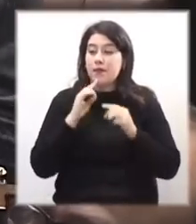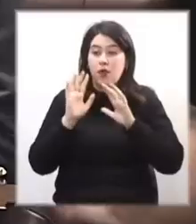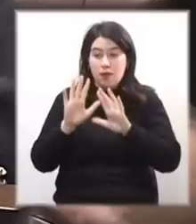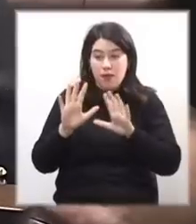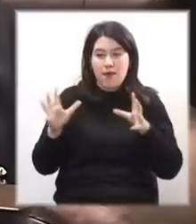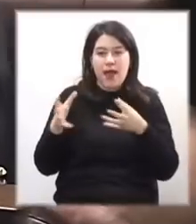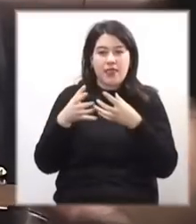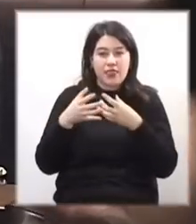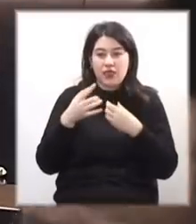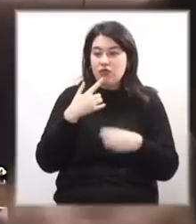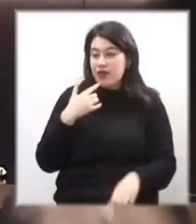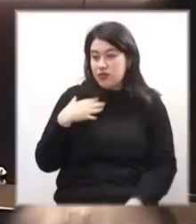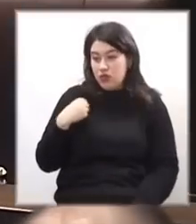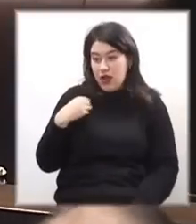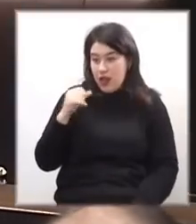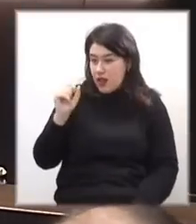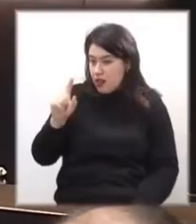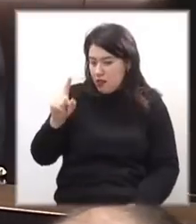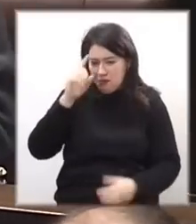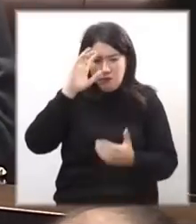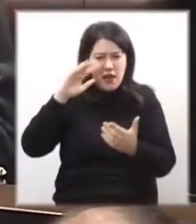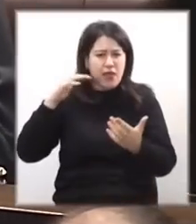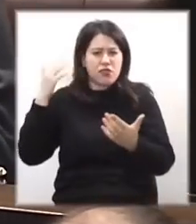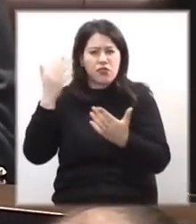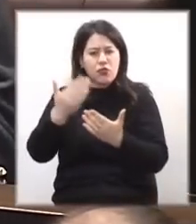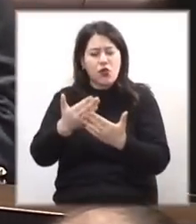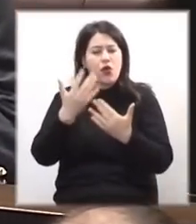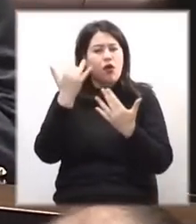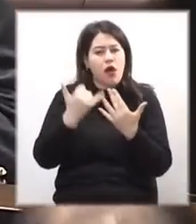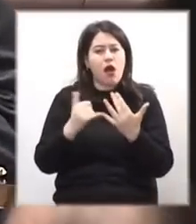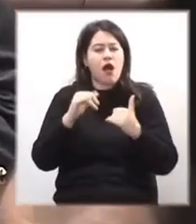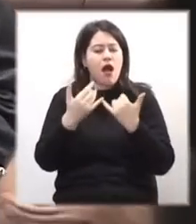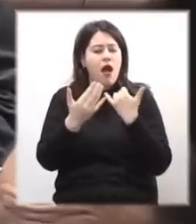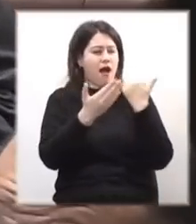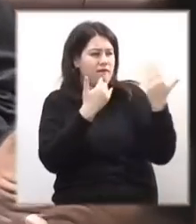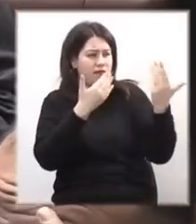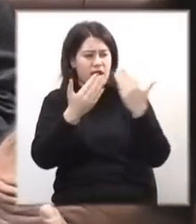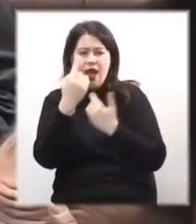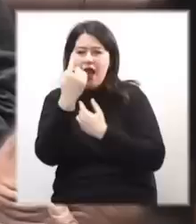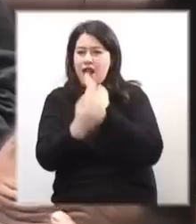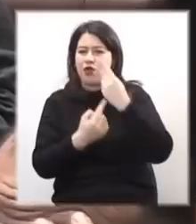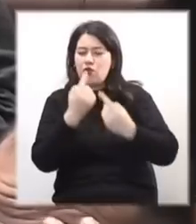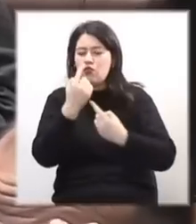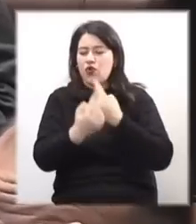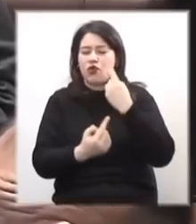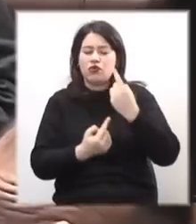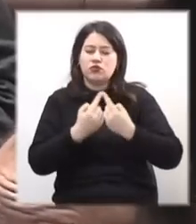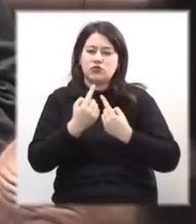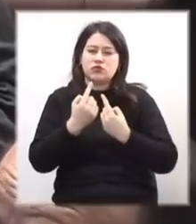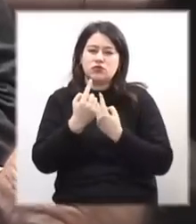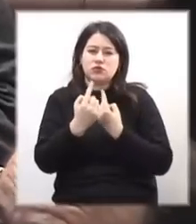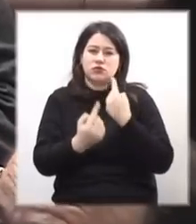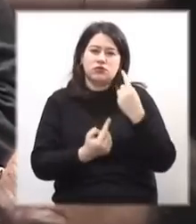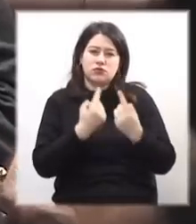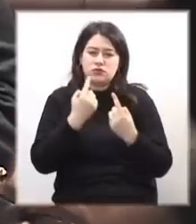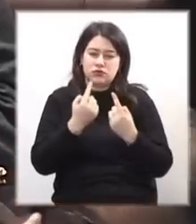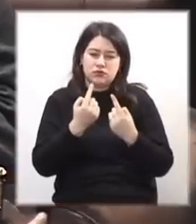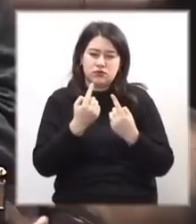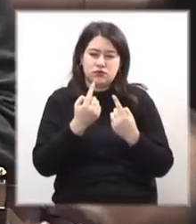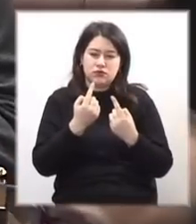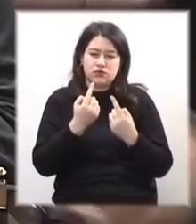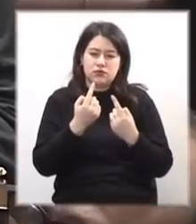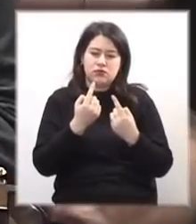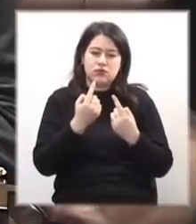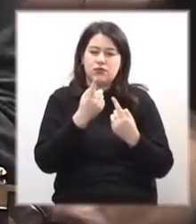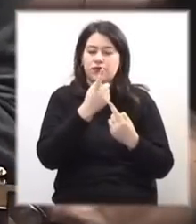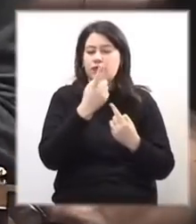Partido Nacional planteó en la mesa interpartidaria que se había comunicado con algunos de los antecedentes de esta propuesta, por ejemplo,